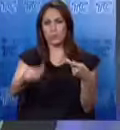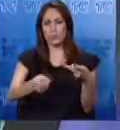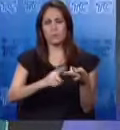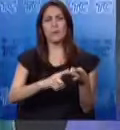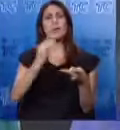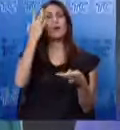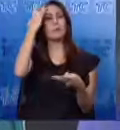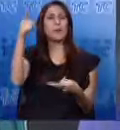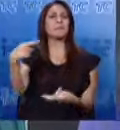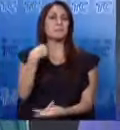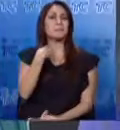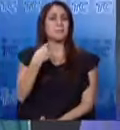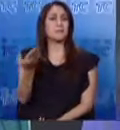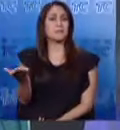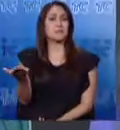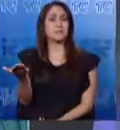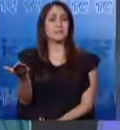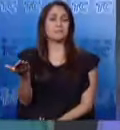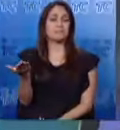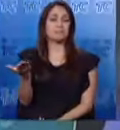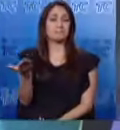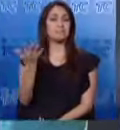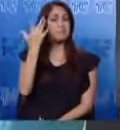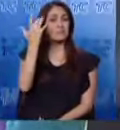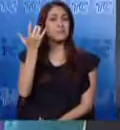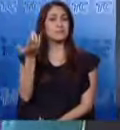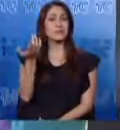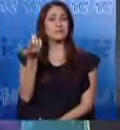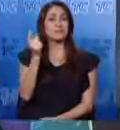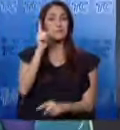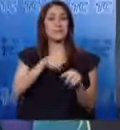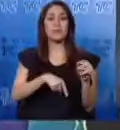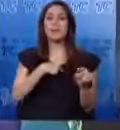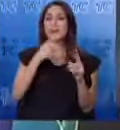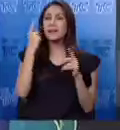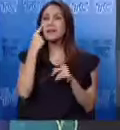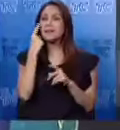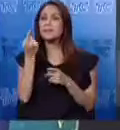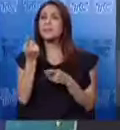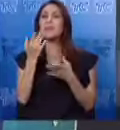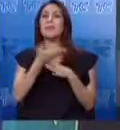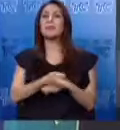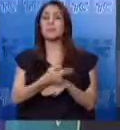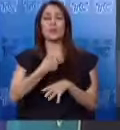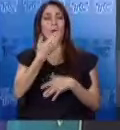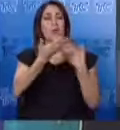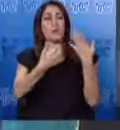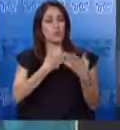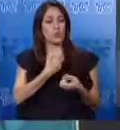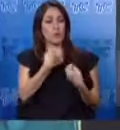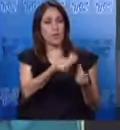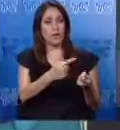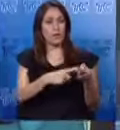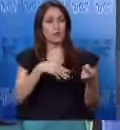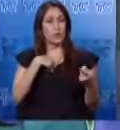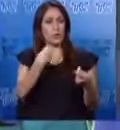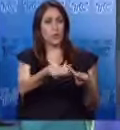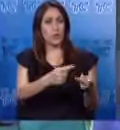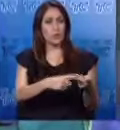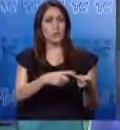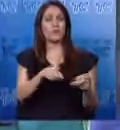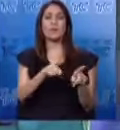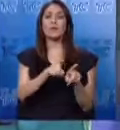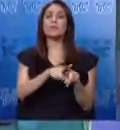lo que quiera, pues, porque nadie le va a tomar cuentas, ¿no es cierto? Es lo mismo que a ti,